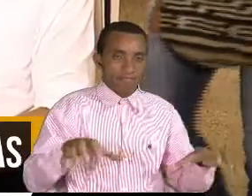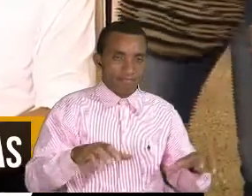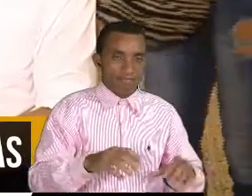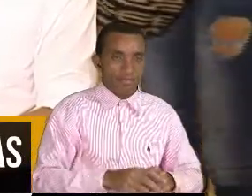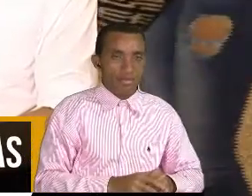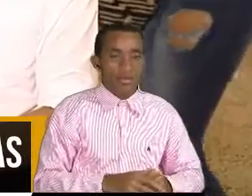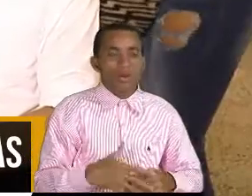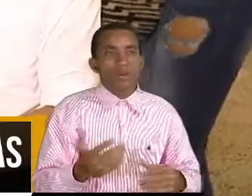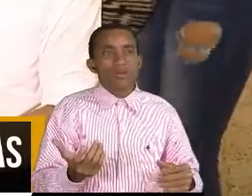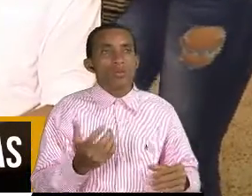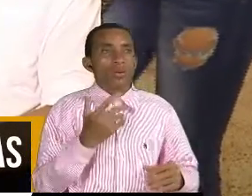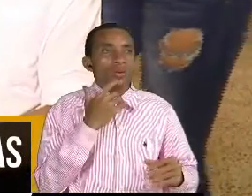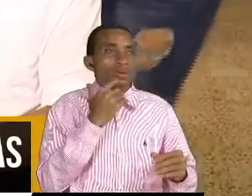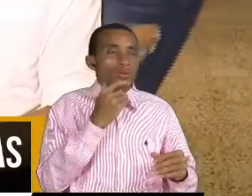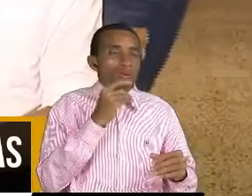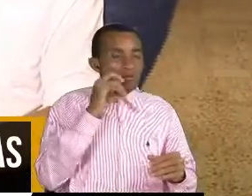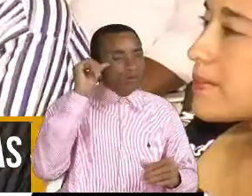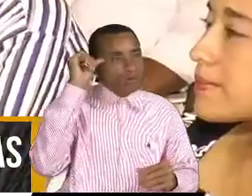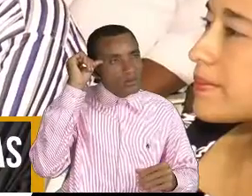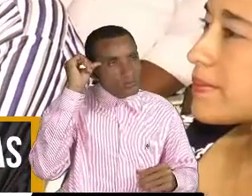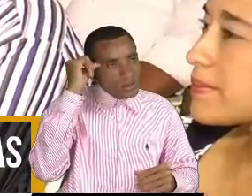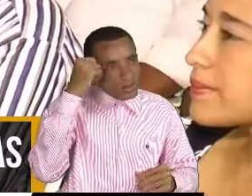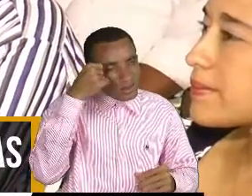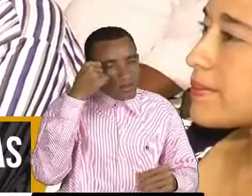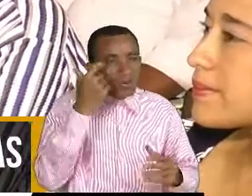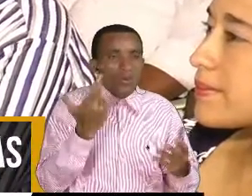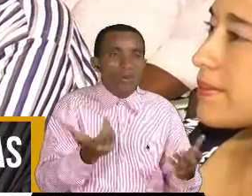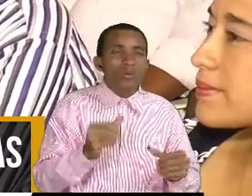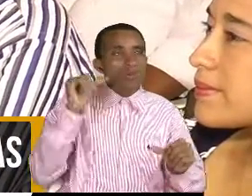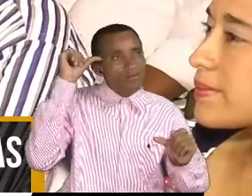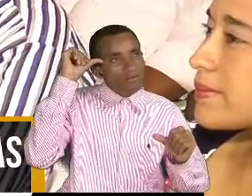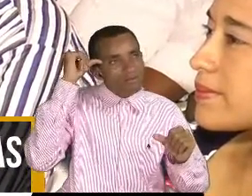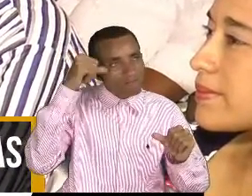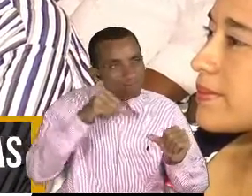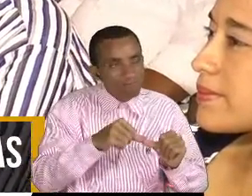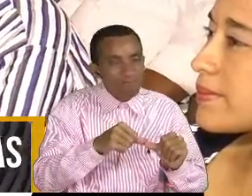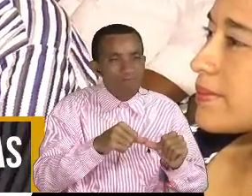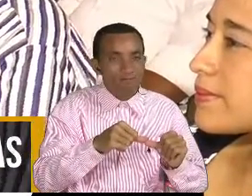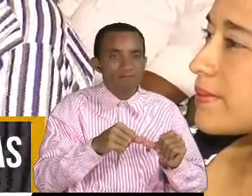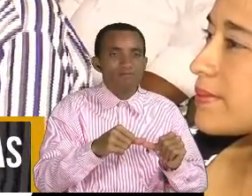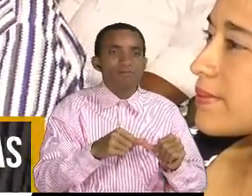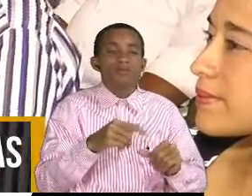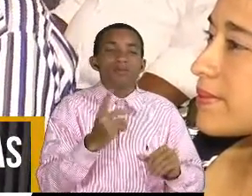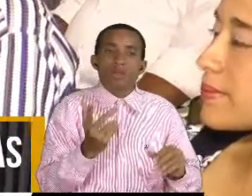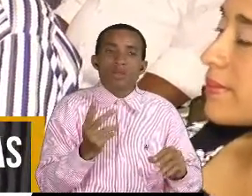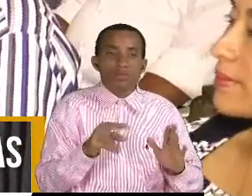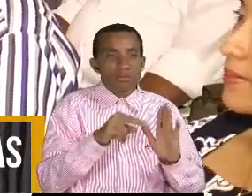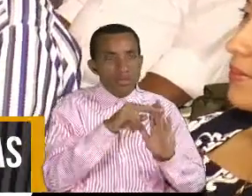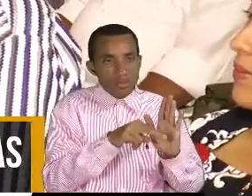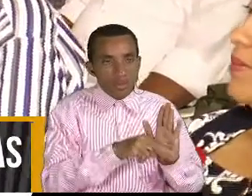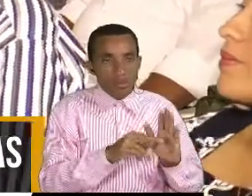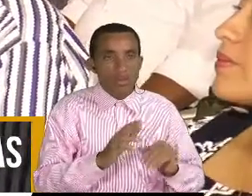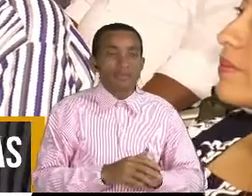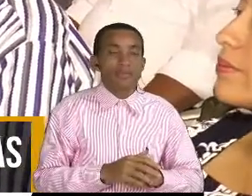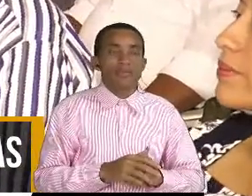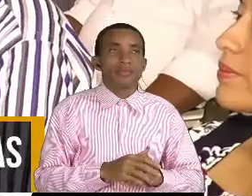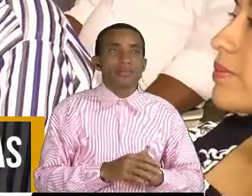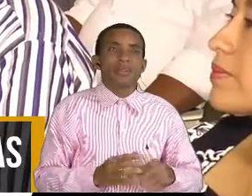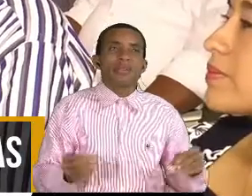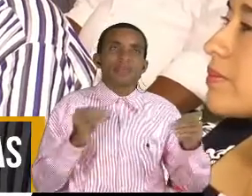actos simbólicos, actos, digámoslo, de conmemoración, como tal se manifiesta dentro de su normatividad, pero esta vez queremos hacer más un